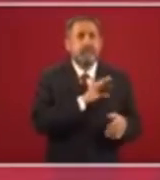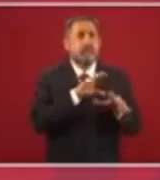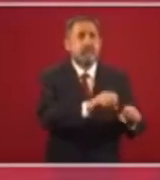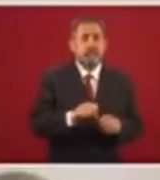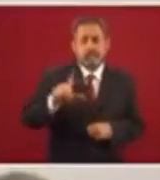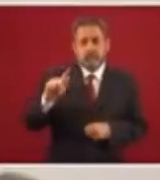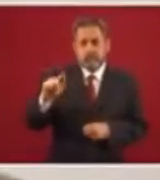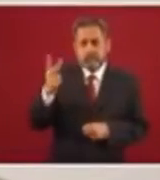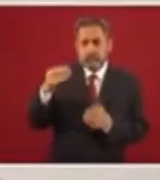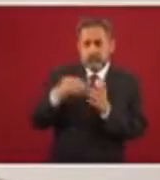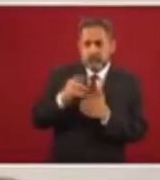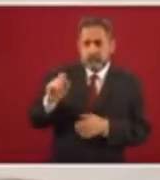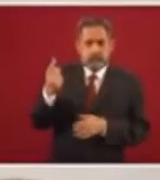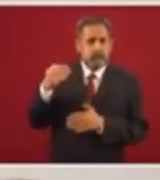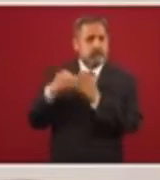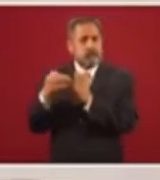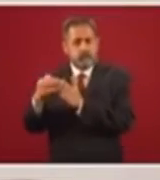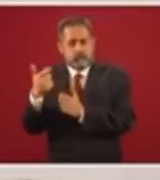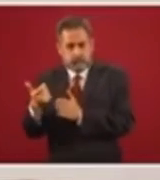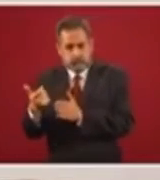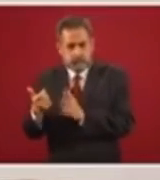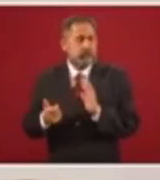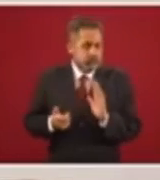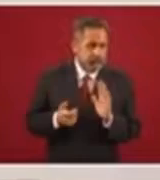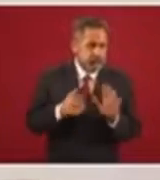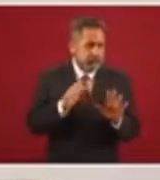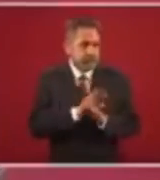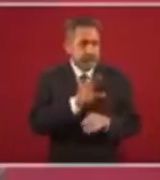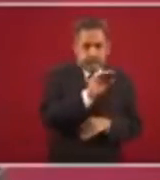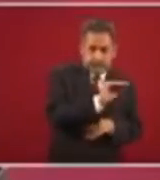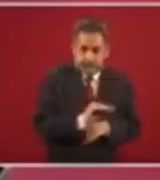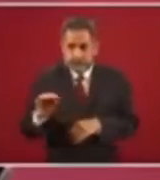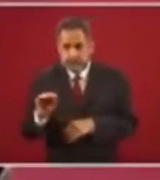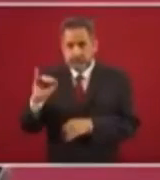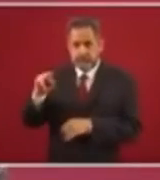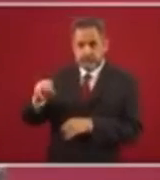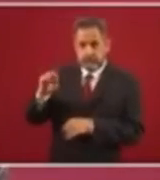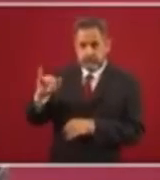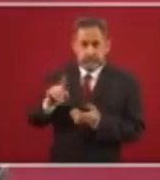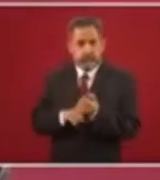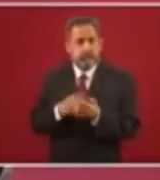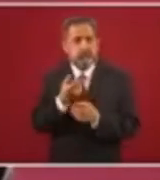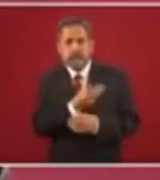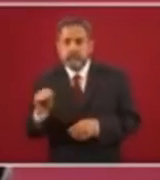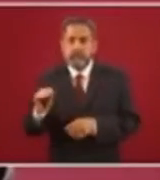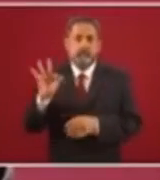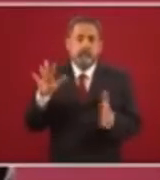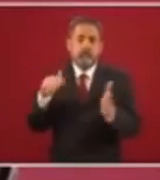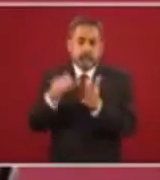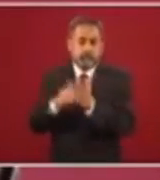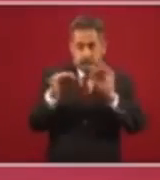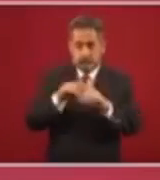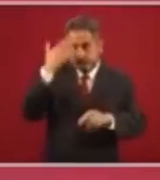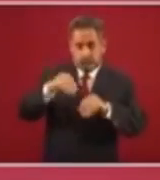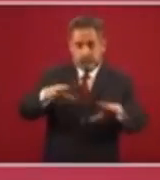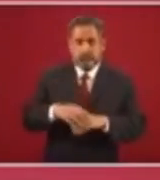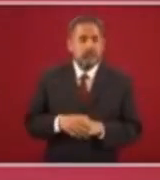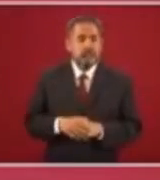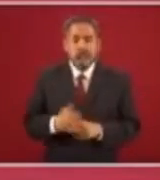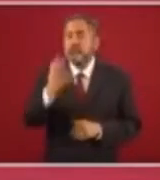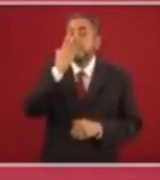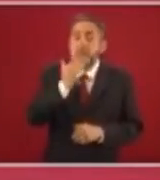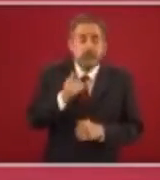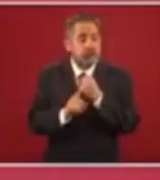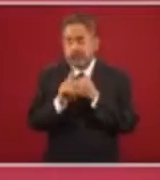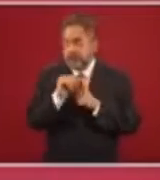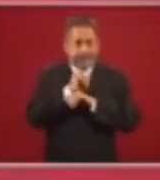de 72.021 millones de pesos. Lo que se va a transferir al fondo del bienestar son 40 mil millones en este año. No tenemos